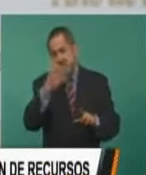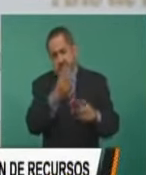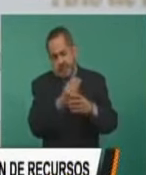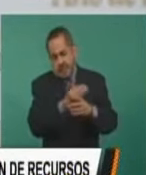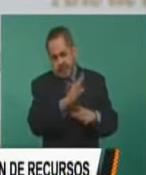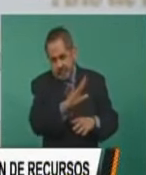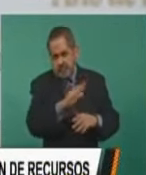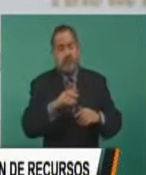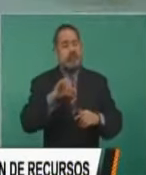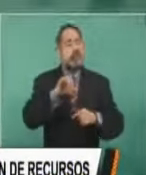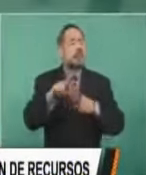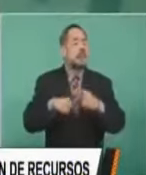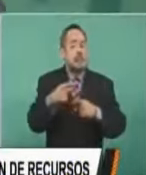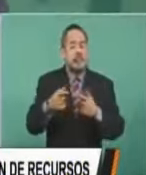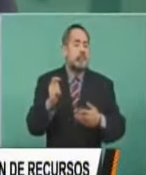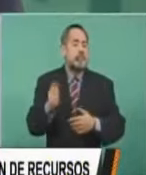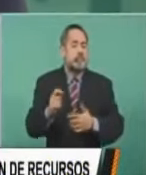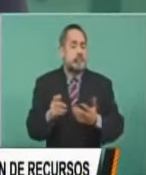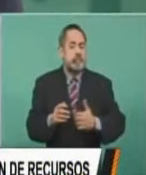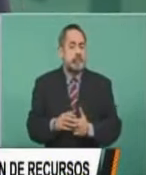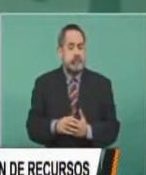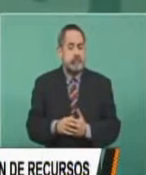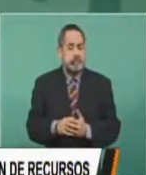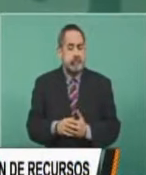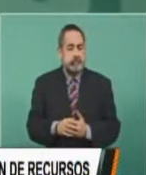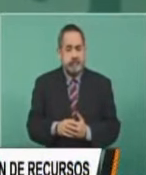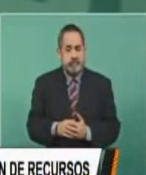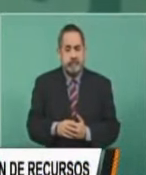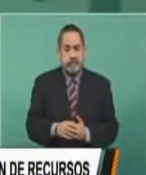Luego empiezan a